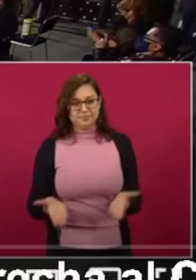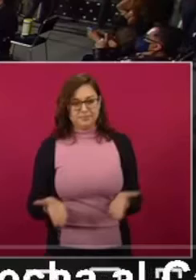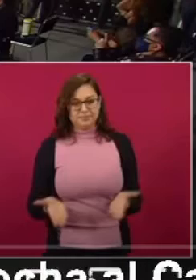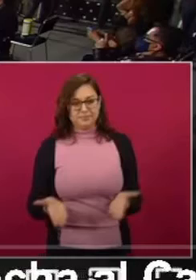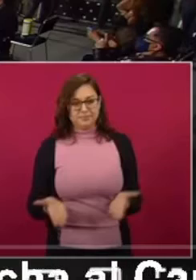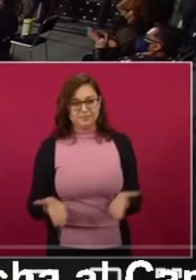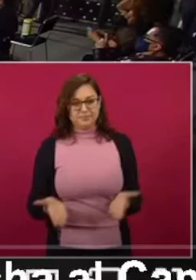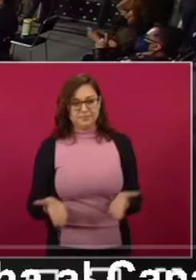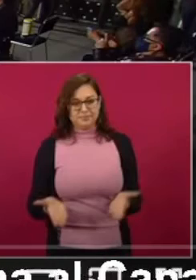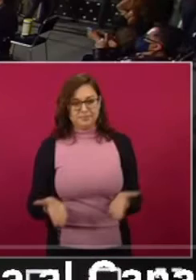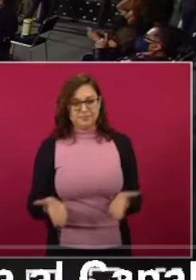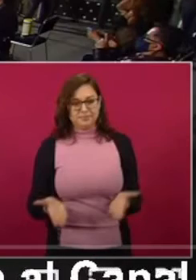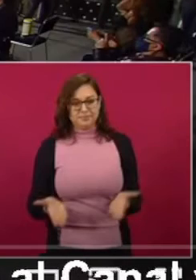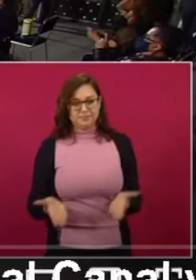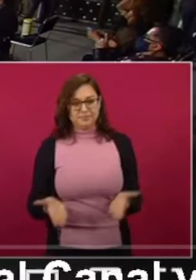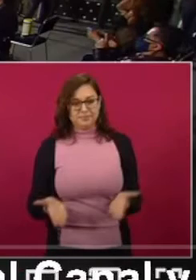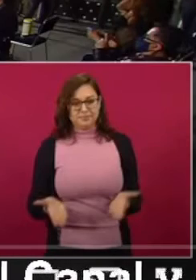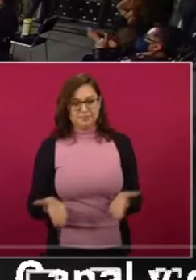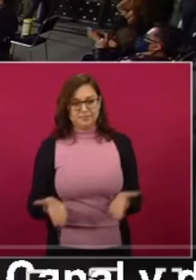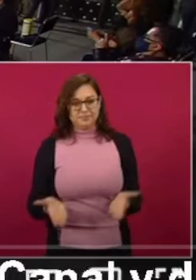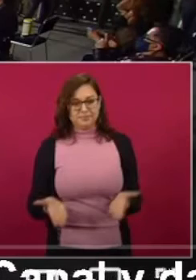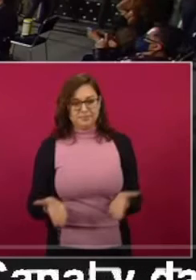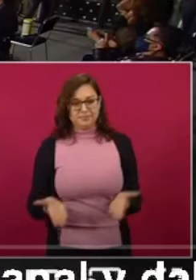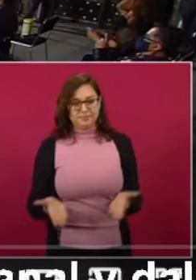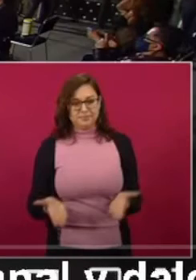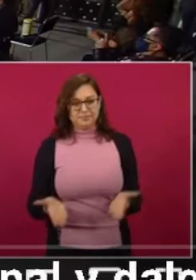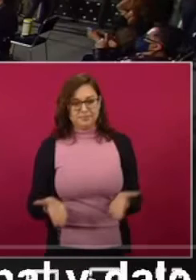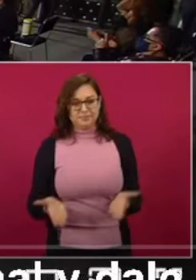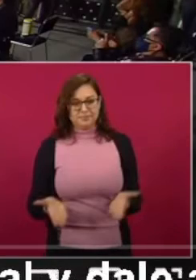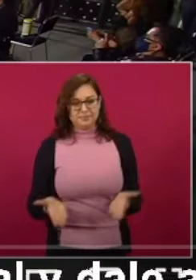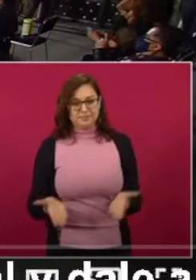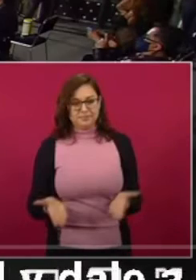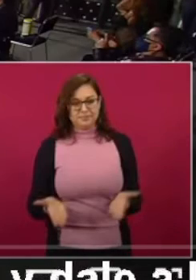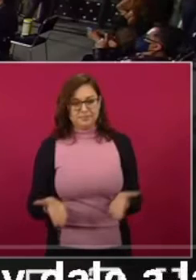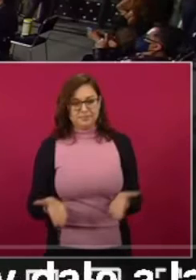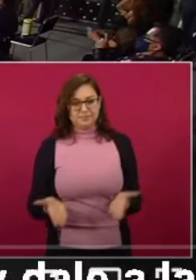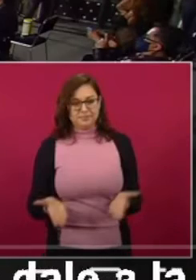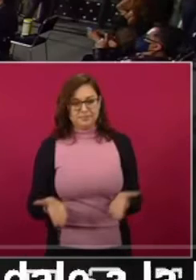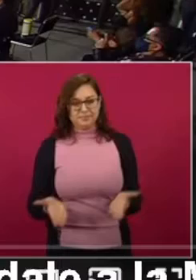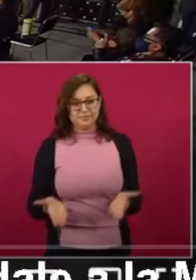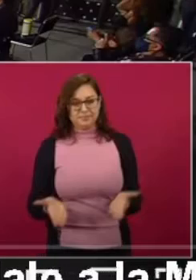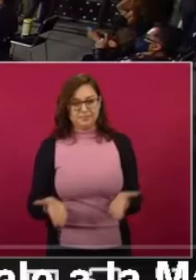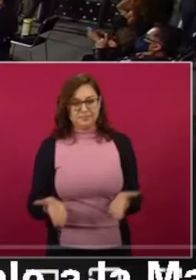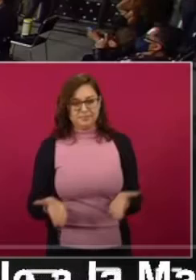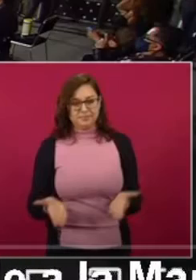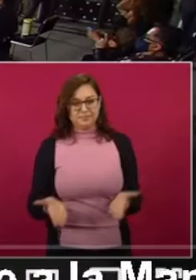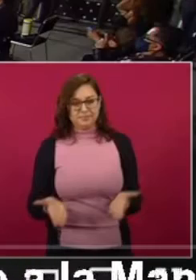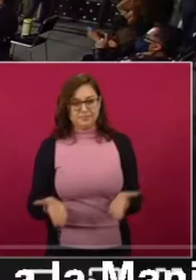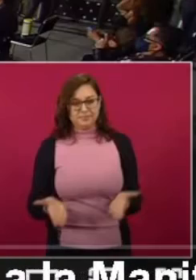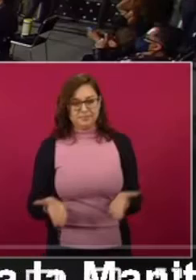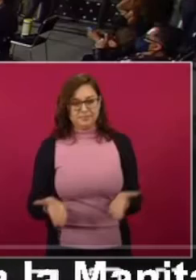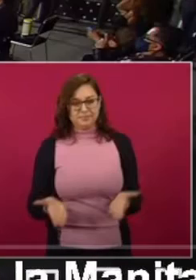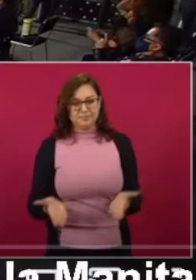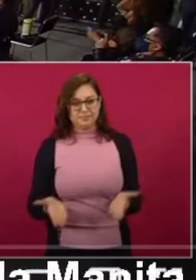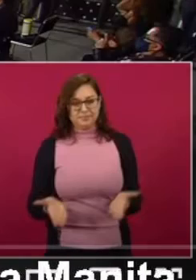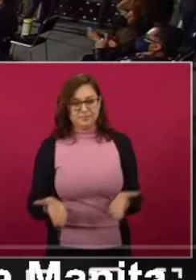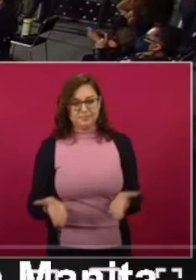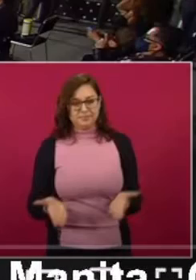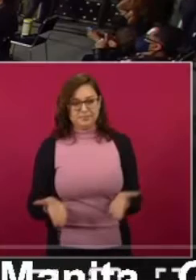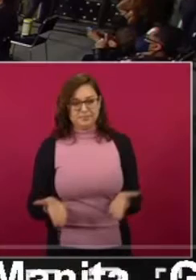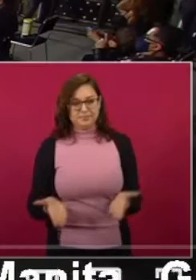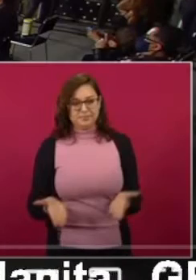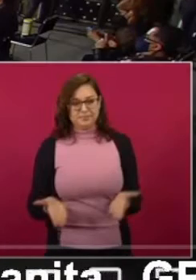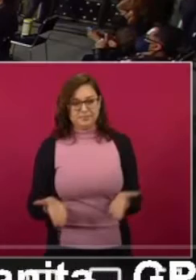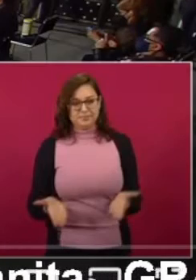que dicen que pagan más que una tiendita de barrio que una tiendita donde tiene